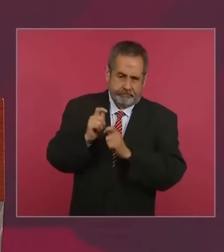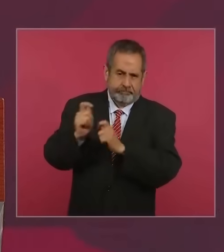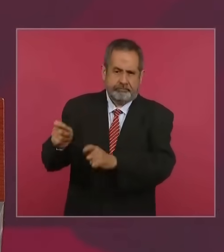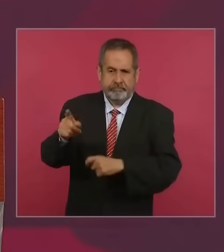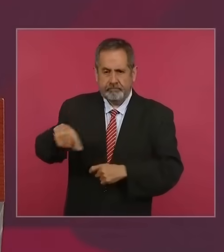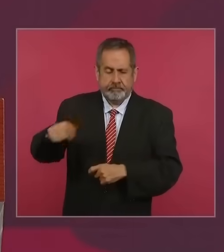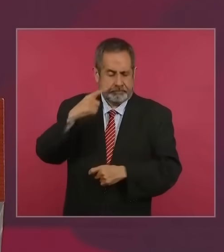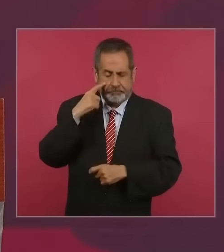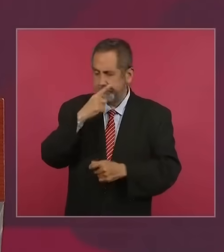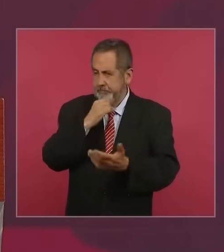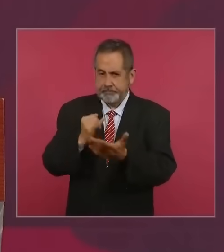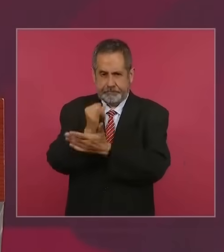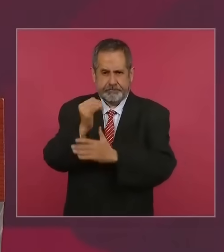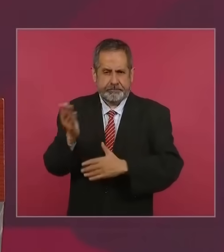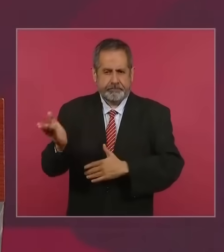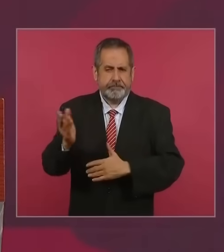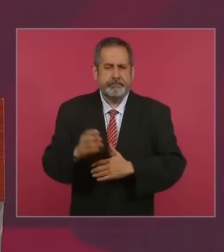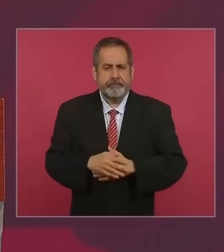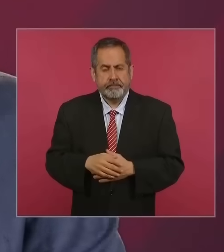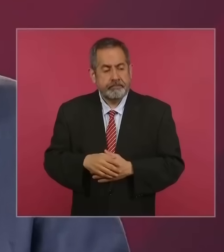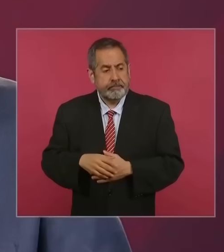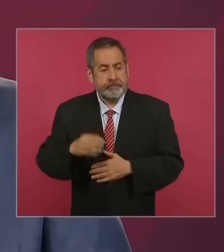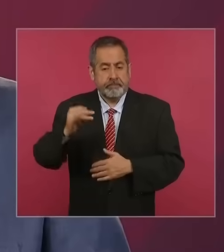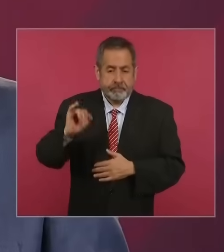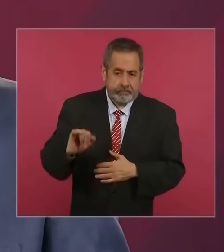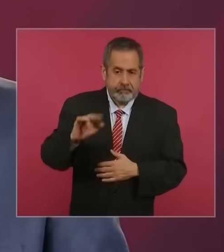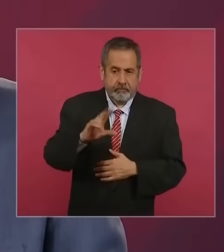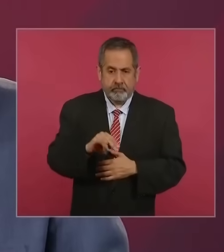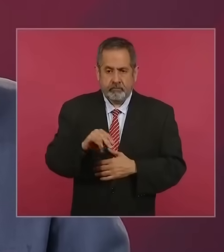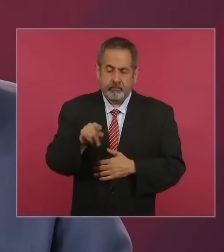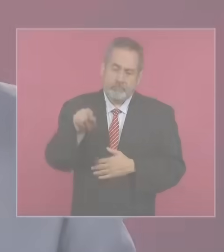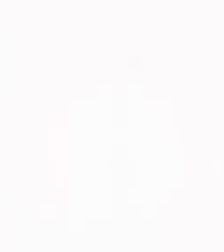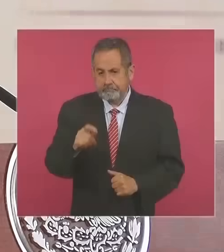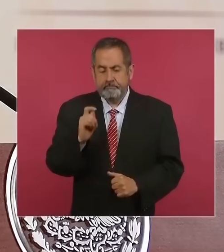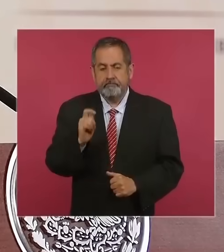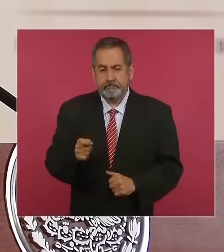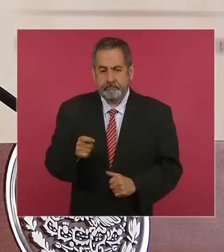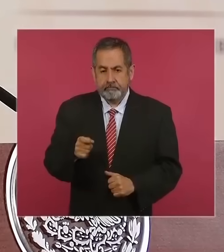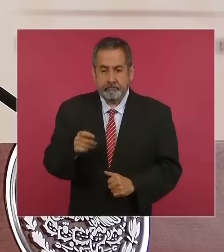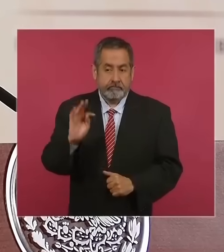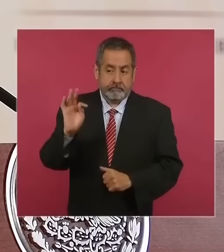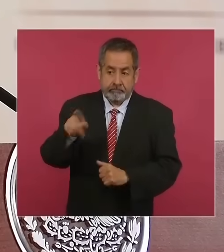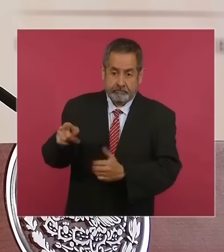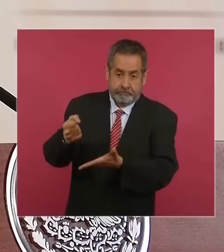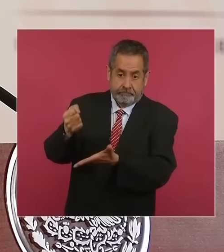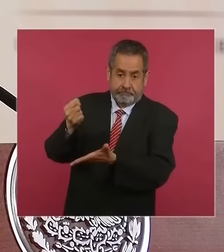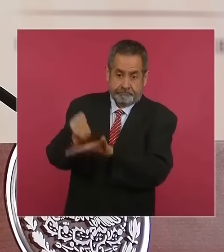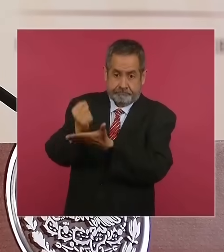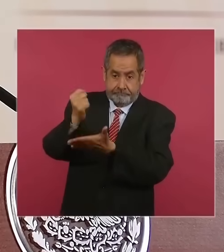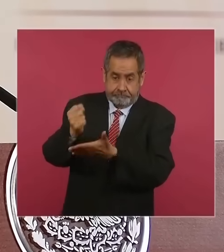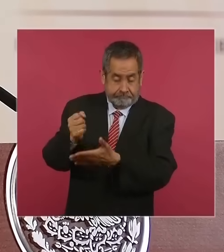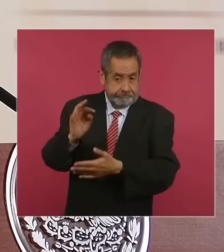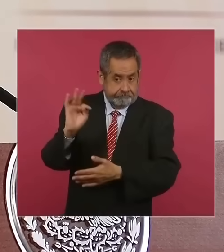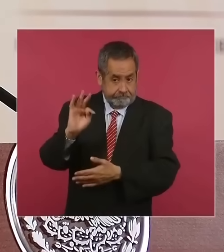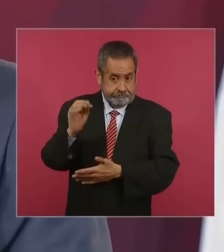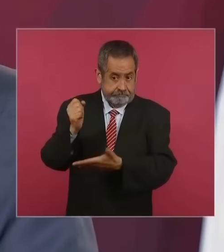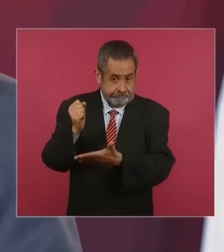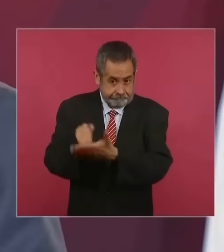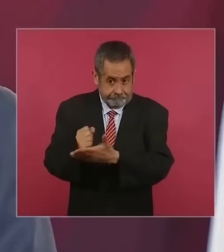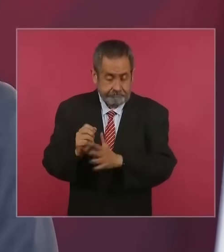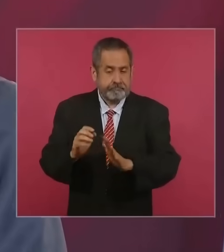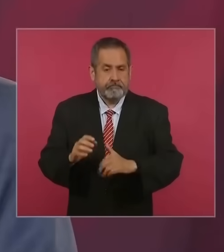decidir si se acepta o no se acepta. Si la aprueban, yo